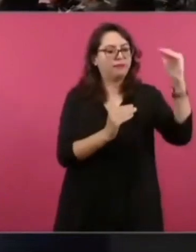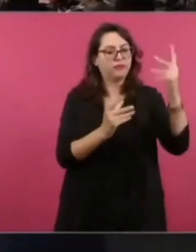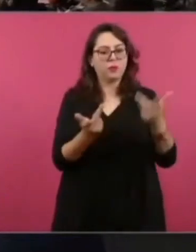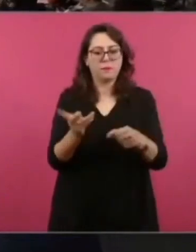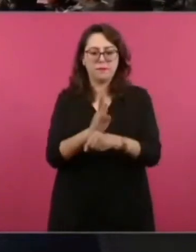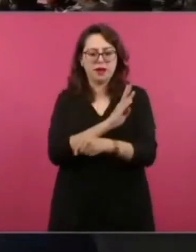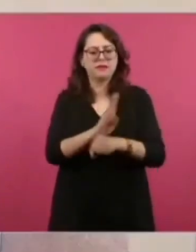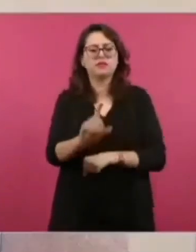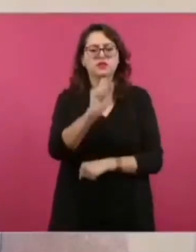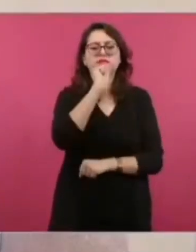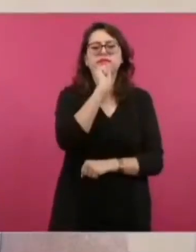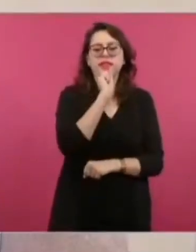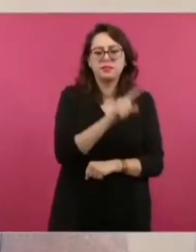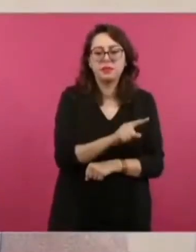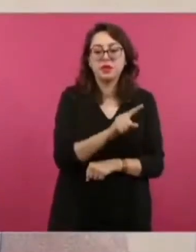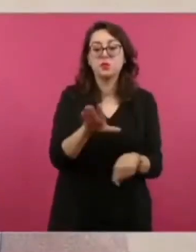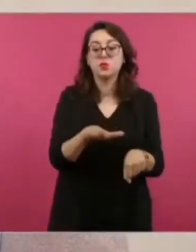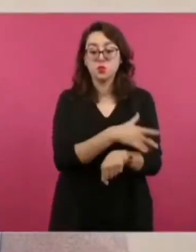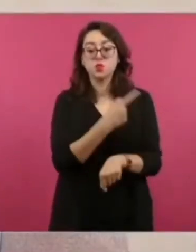porque